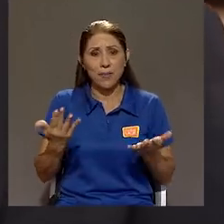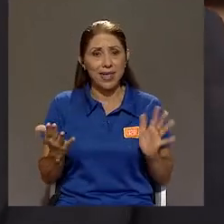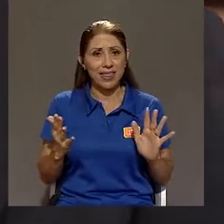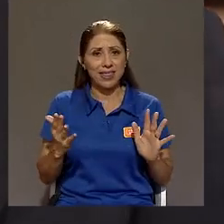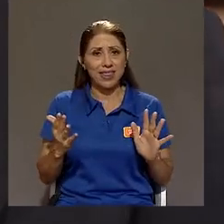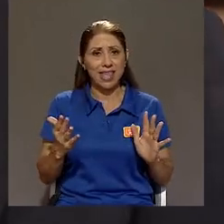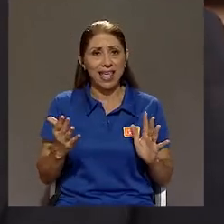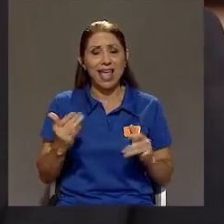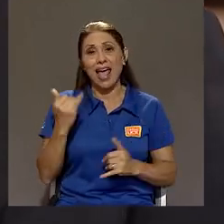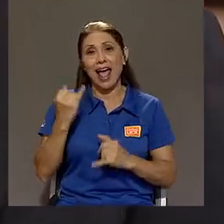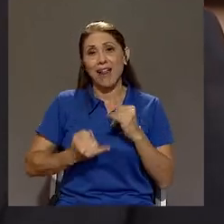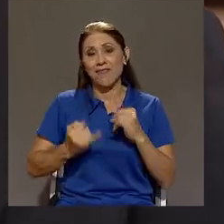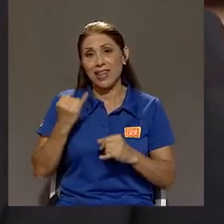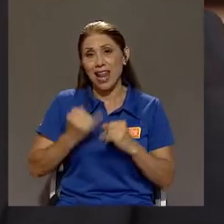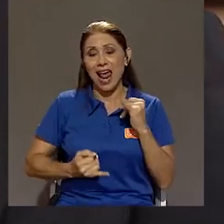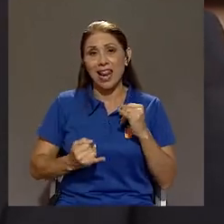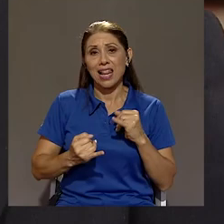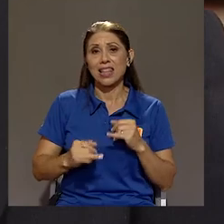posiblemente al final